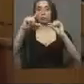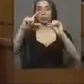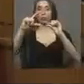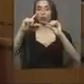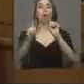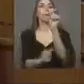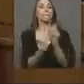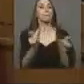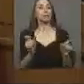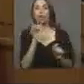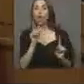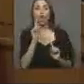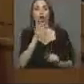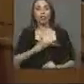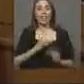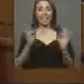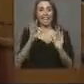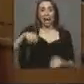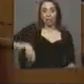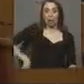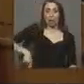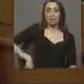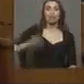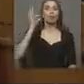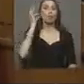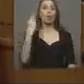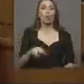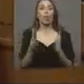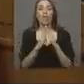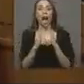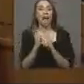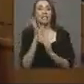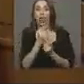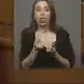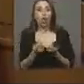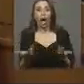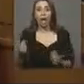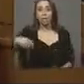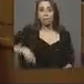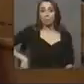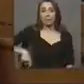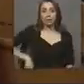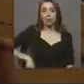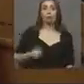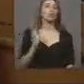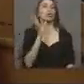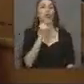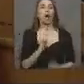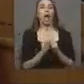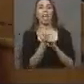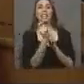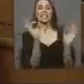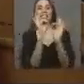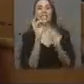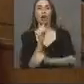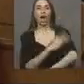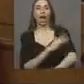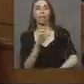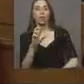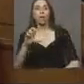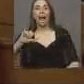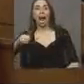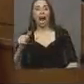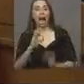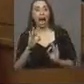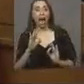Y las personas que no tenían pensión, especialmente las dueñas de casa, que no tenían no solo pensión, sino que además no tenían cotizaciones, tuvieron acceso a la